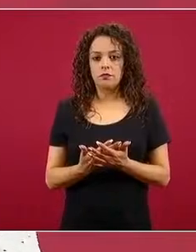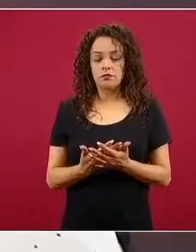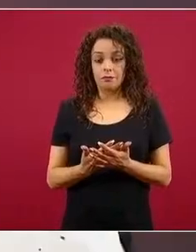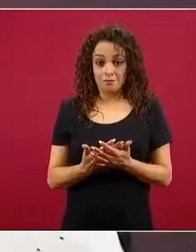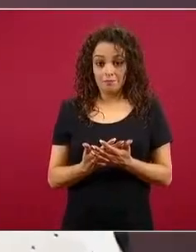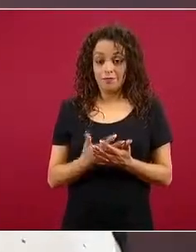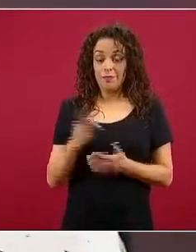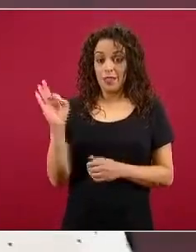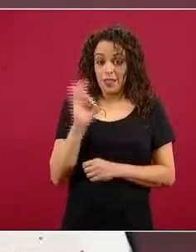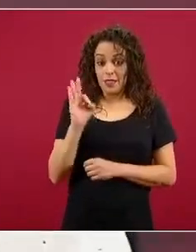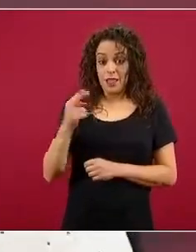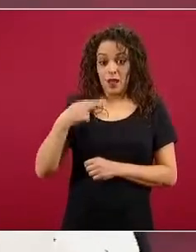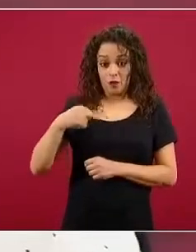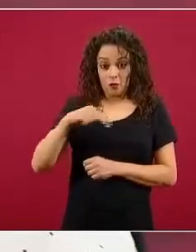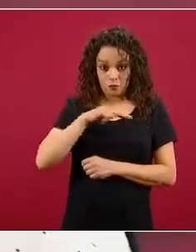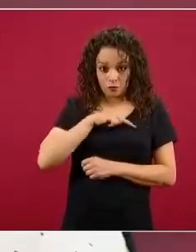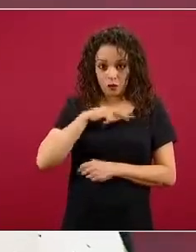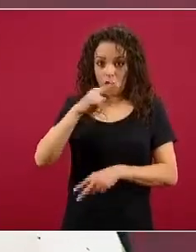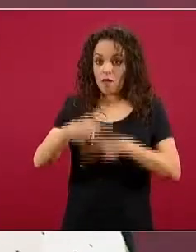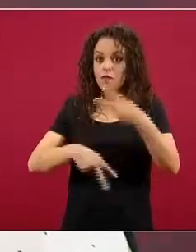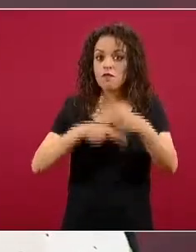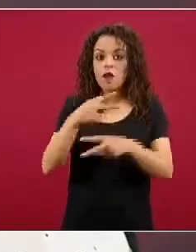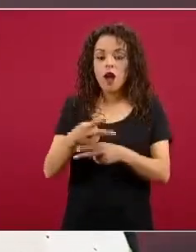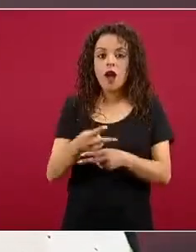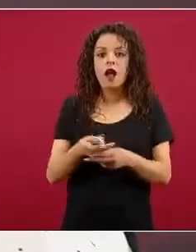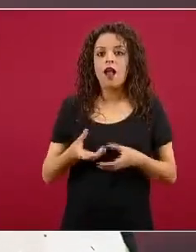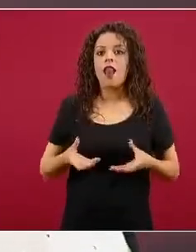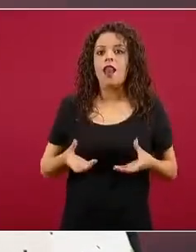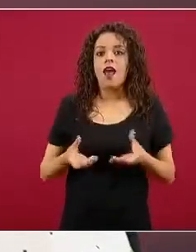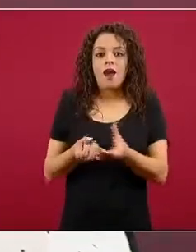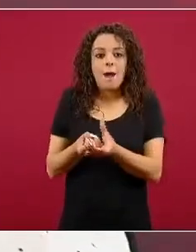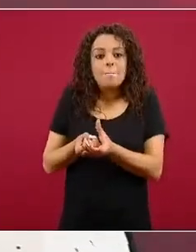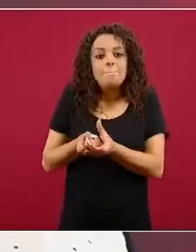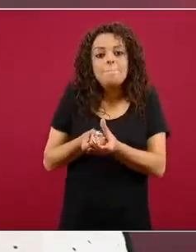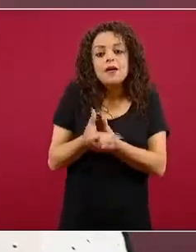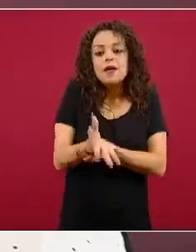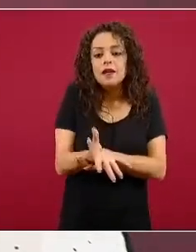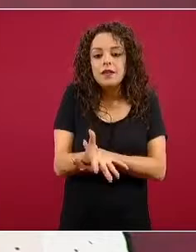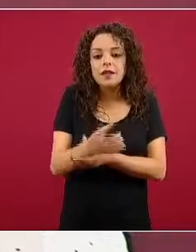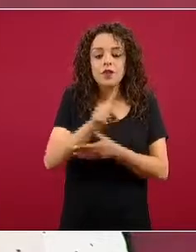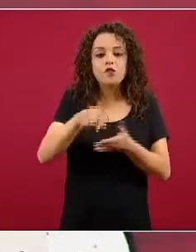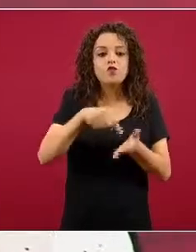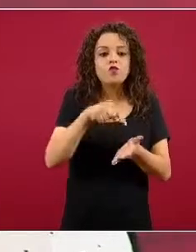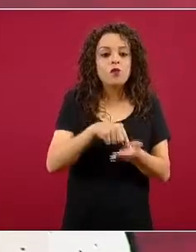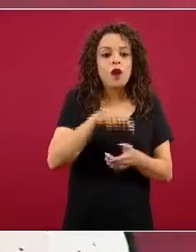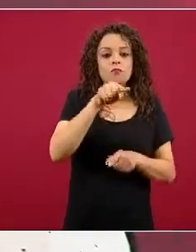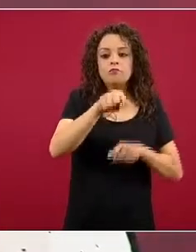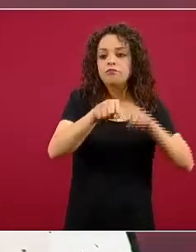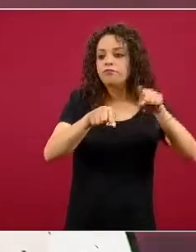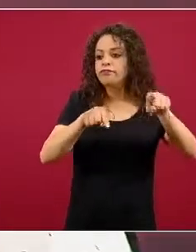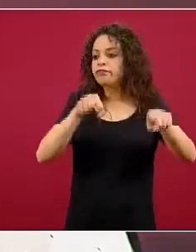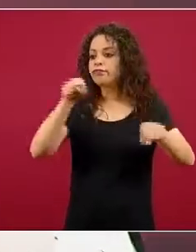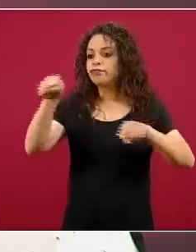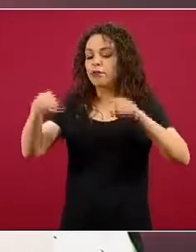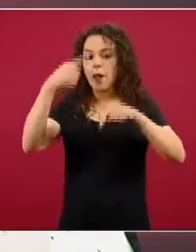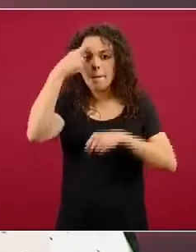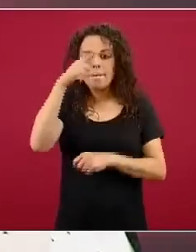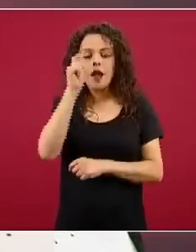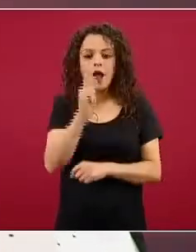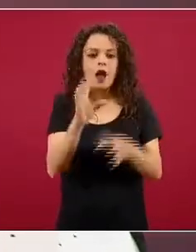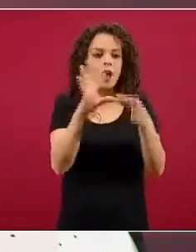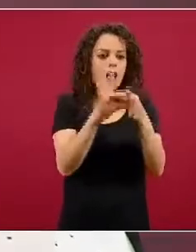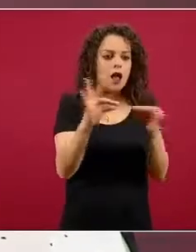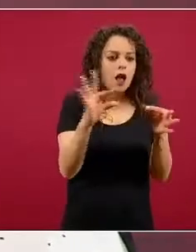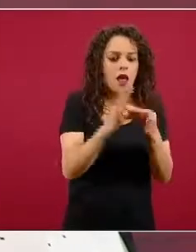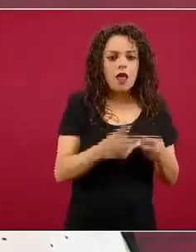saliéramos a la calle, saliéramos al campo a hablar con las personas sobre qué es la